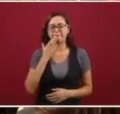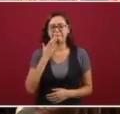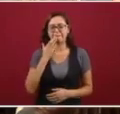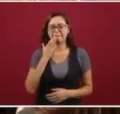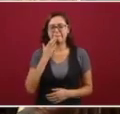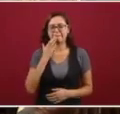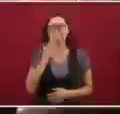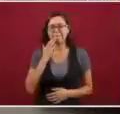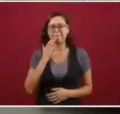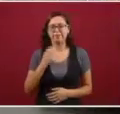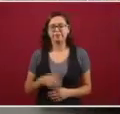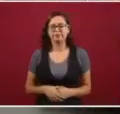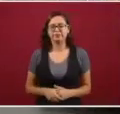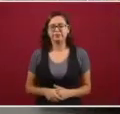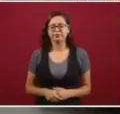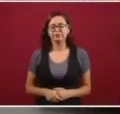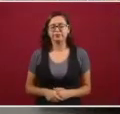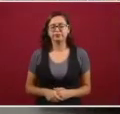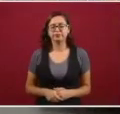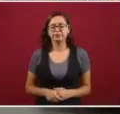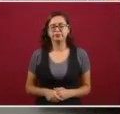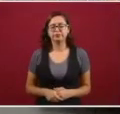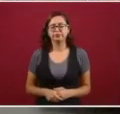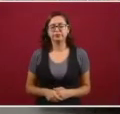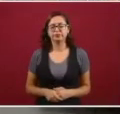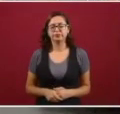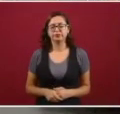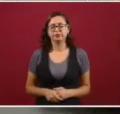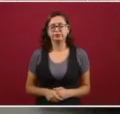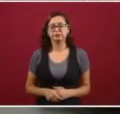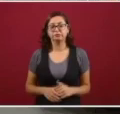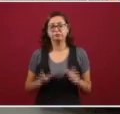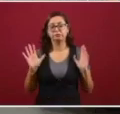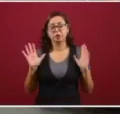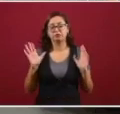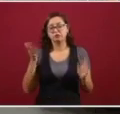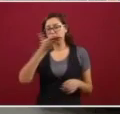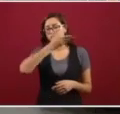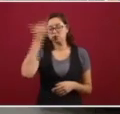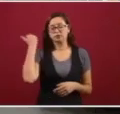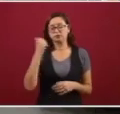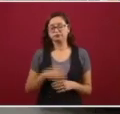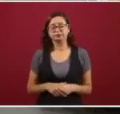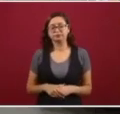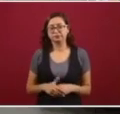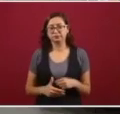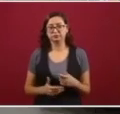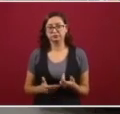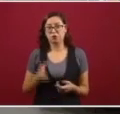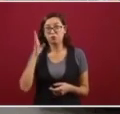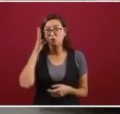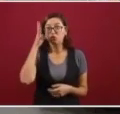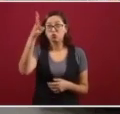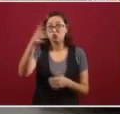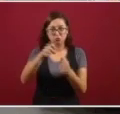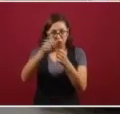Mossad, señor presidente. No quiero yo adelantar nada.